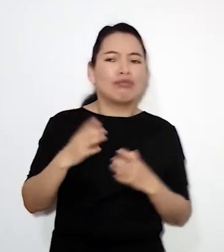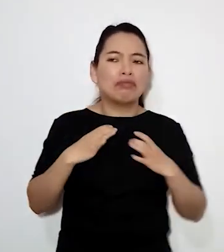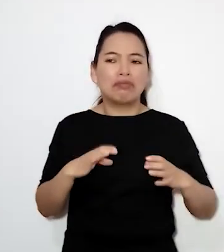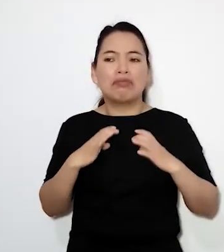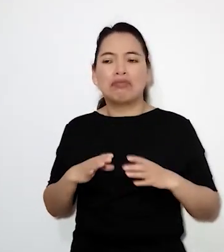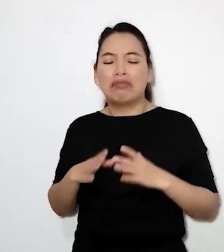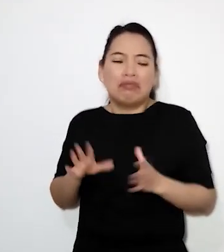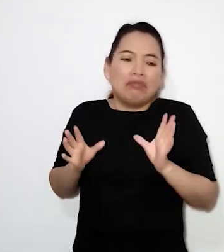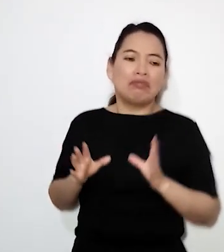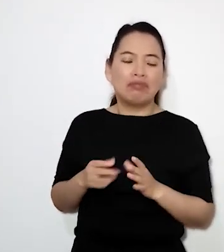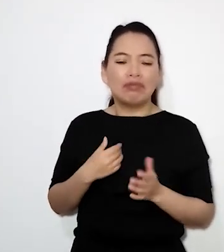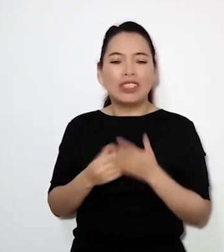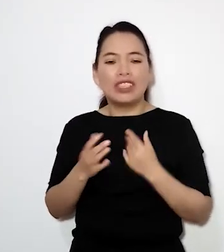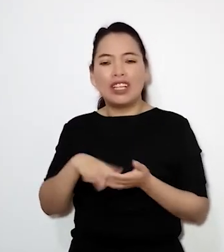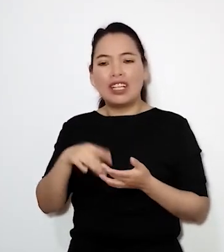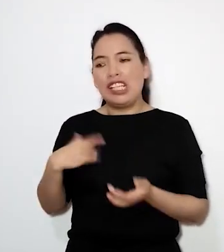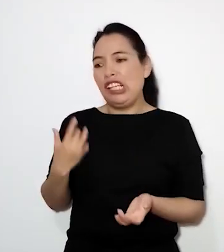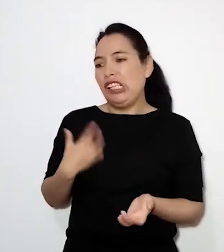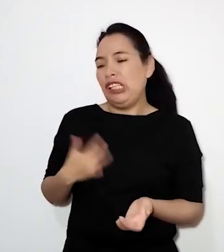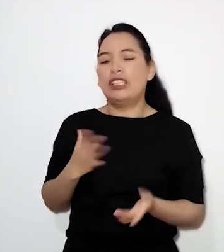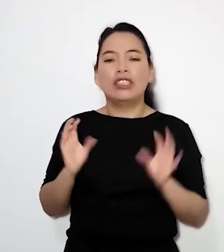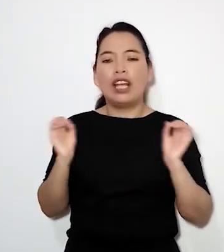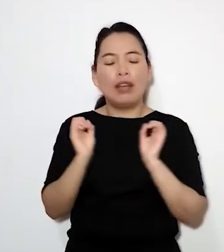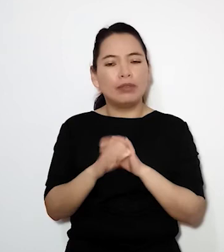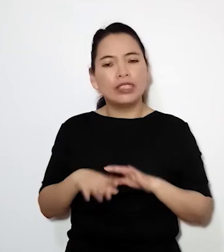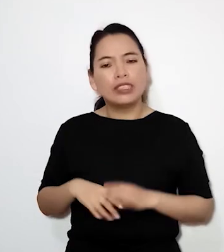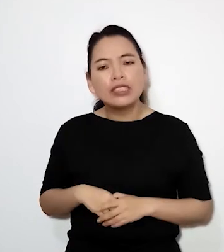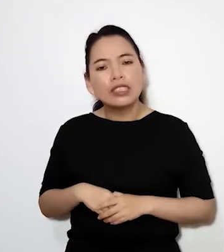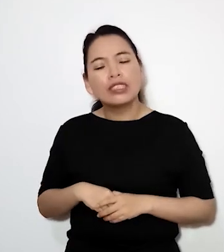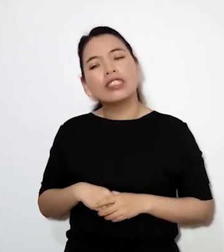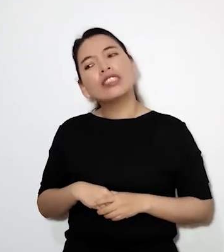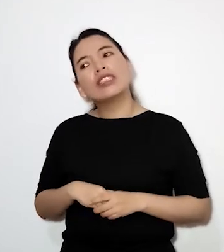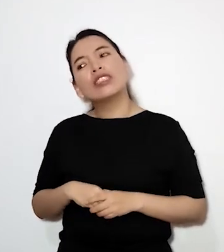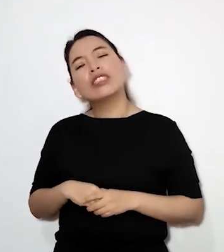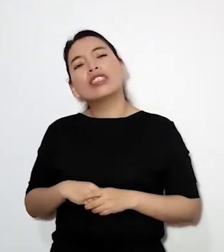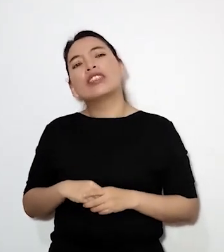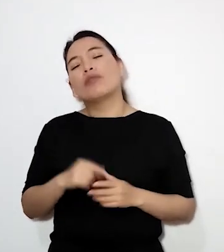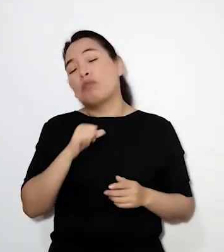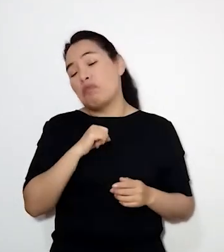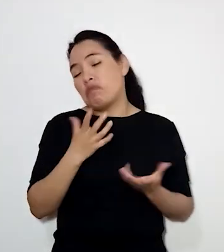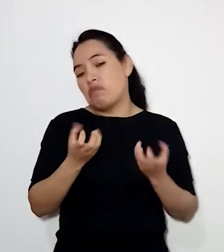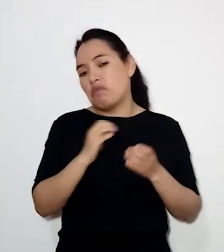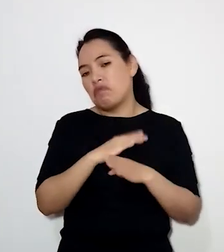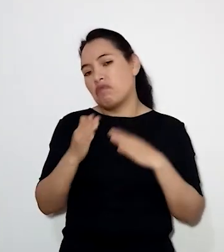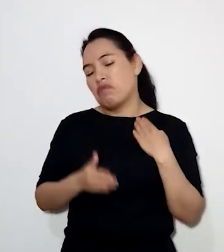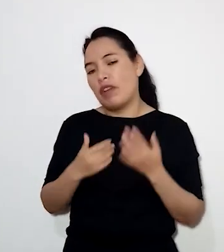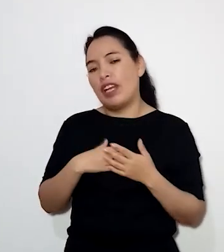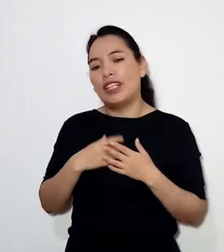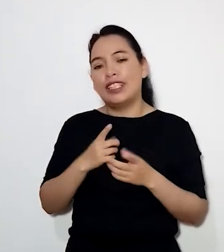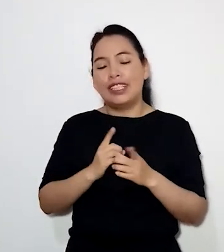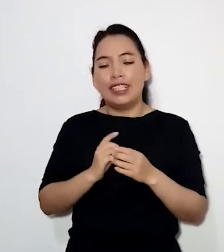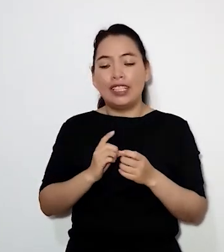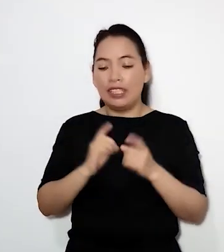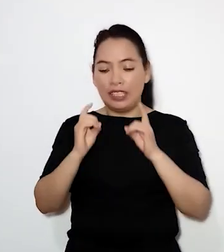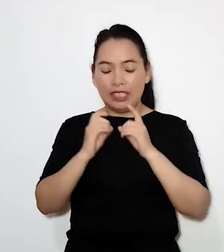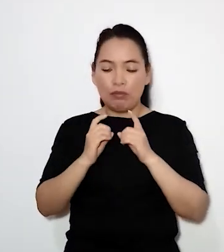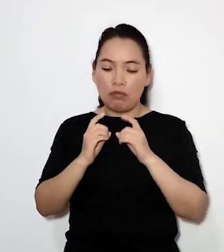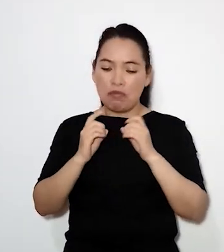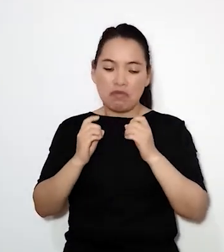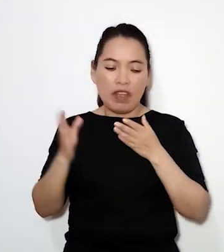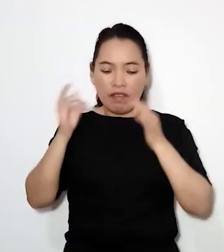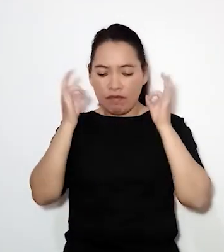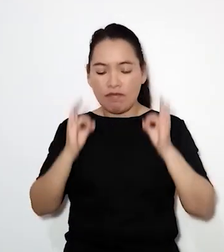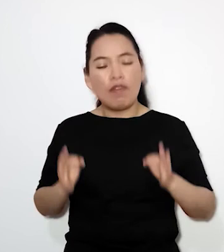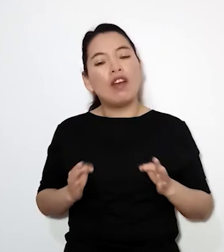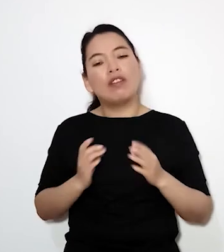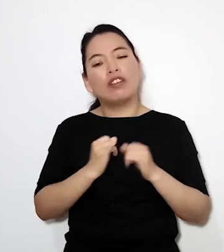sensibilizaciones. Quiero terminar diciendo que el diseño universal para el aprendizaje yo creo que es fundamental, y solamente